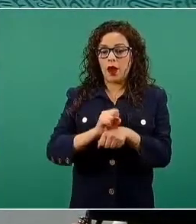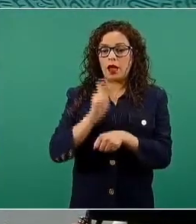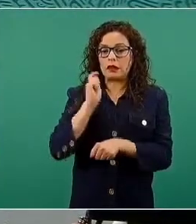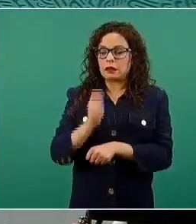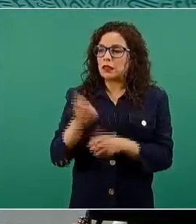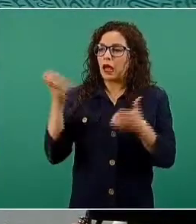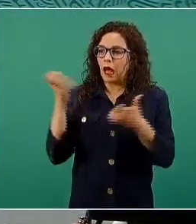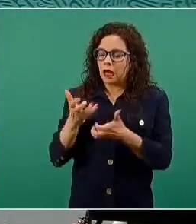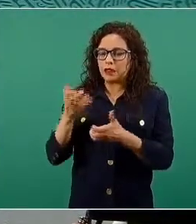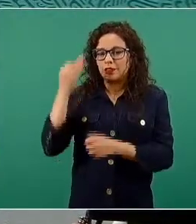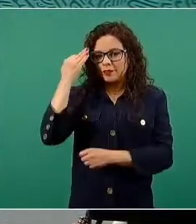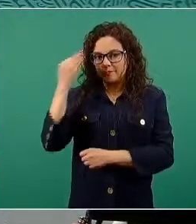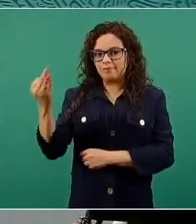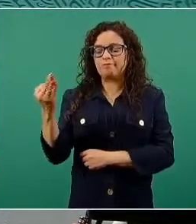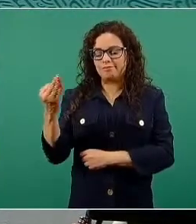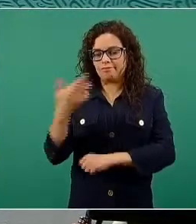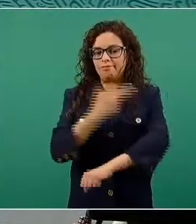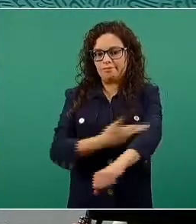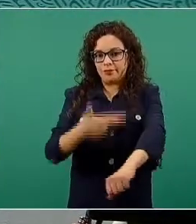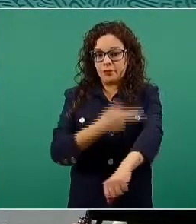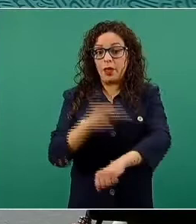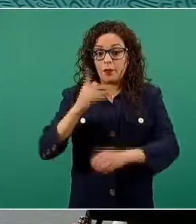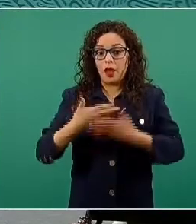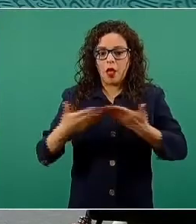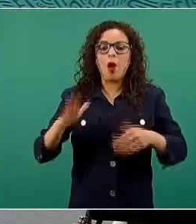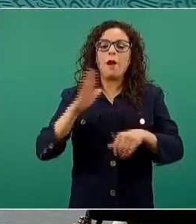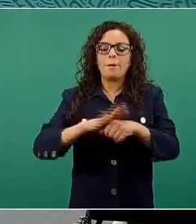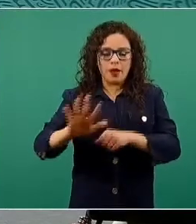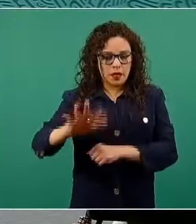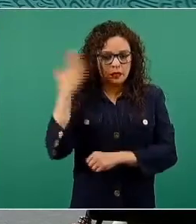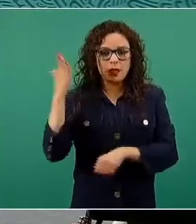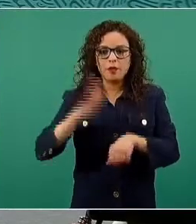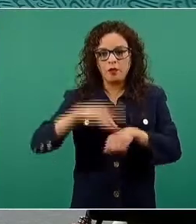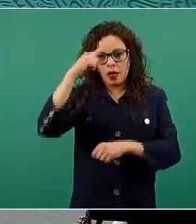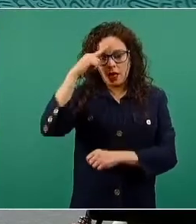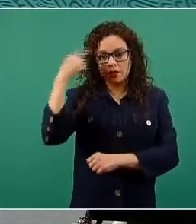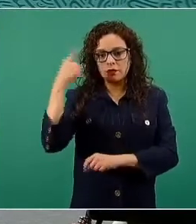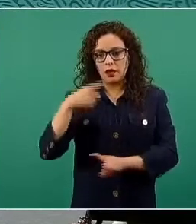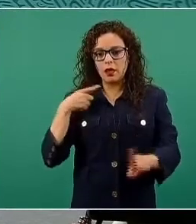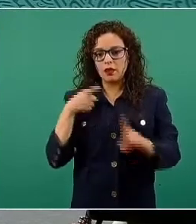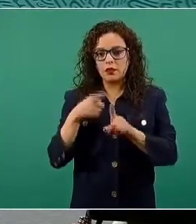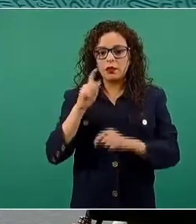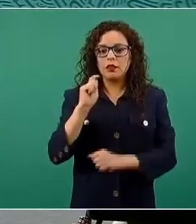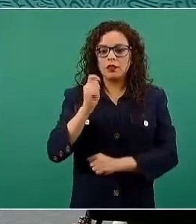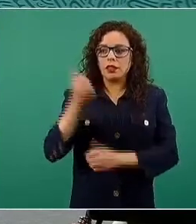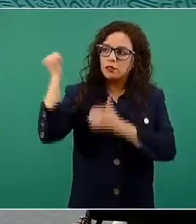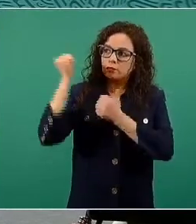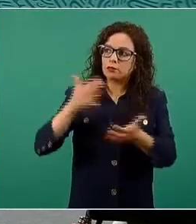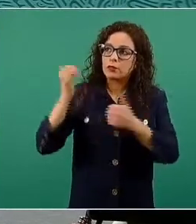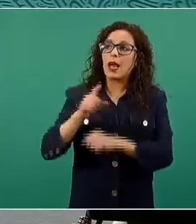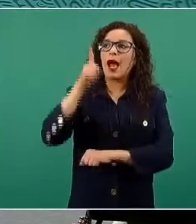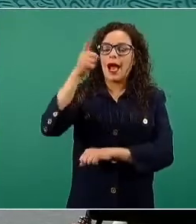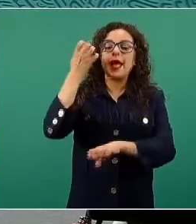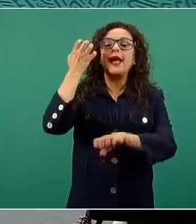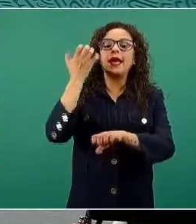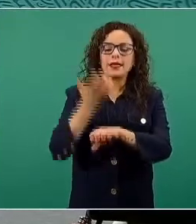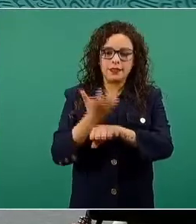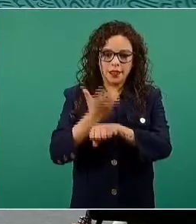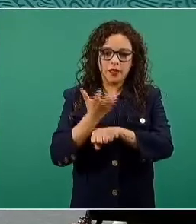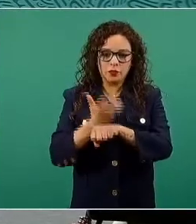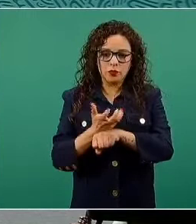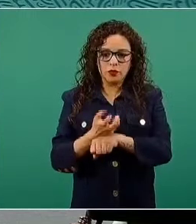Y ahora será más flexible, más rápido en el caso de lo que viene de Estados Unidos. Esta semana